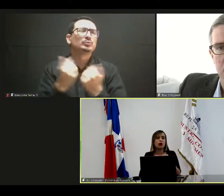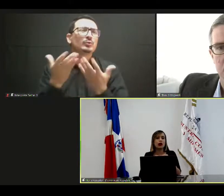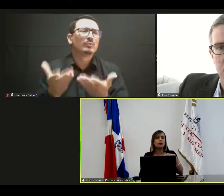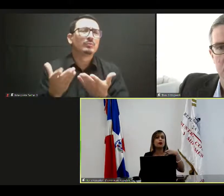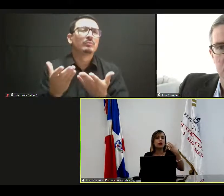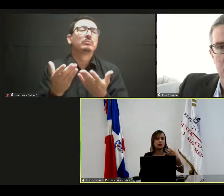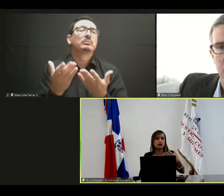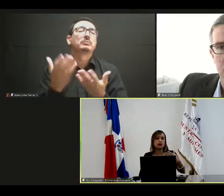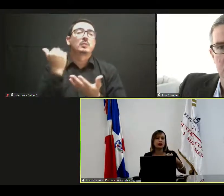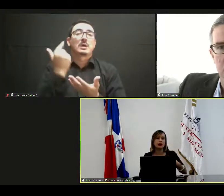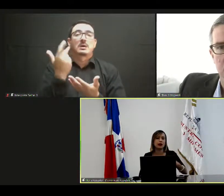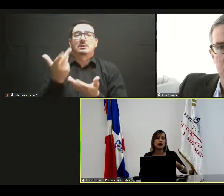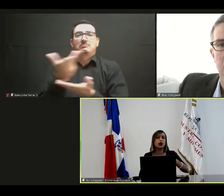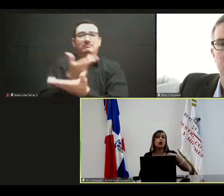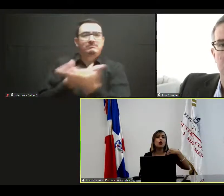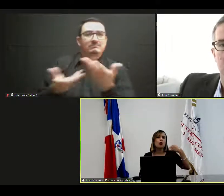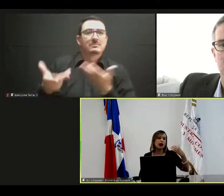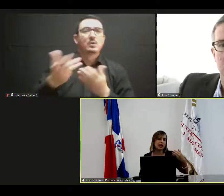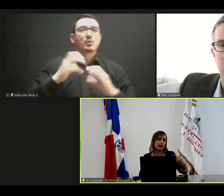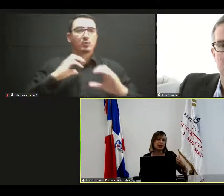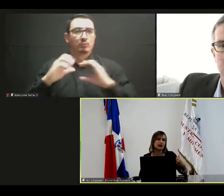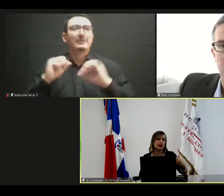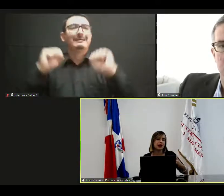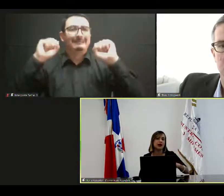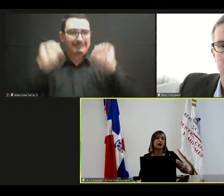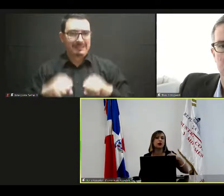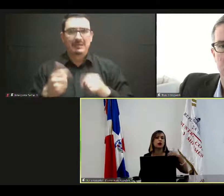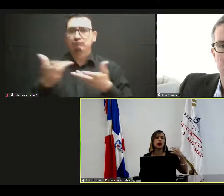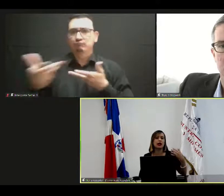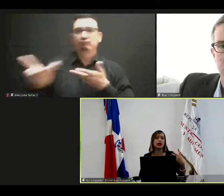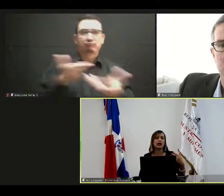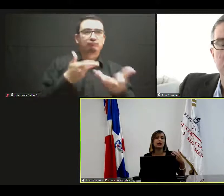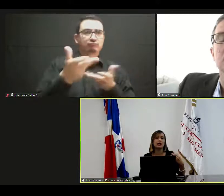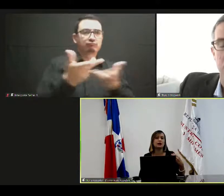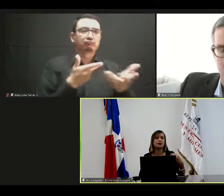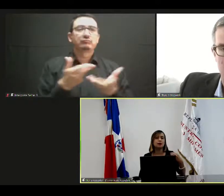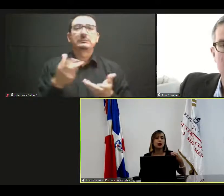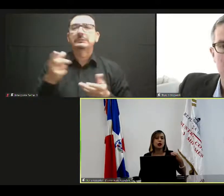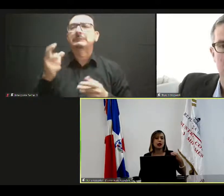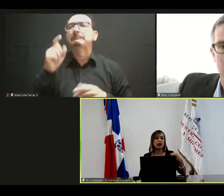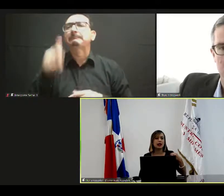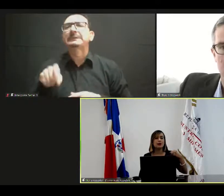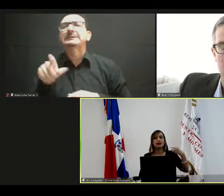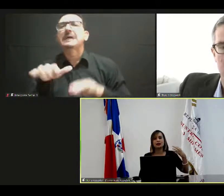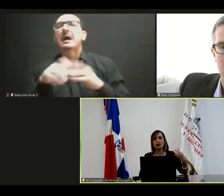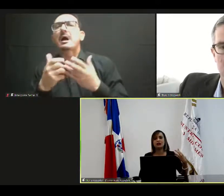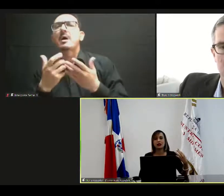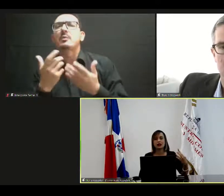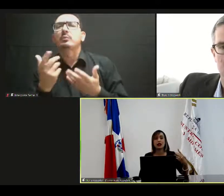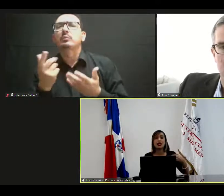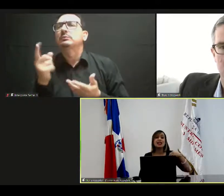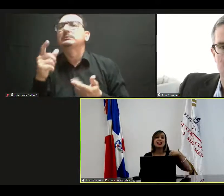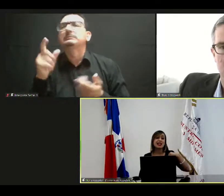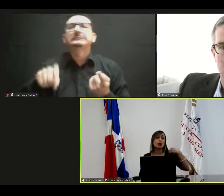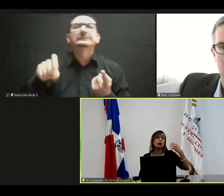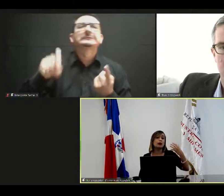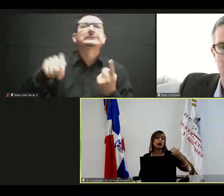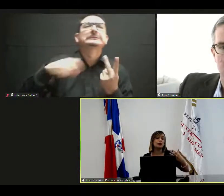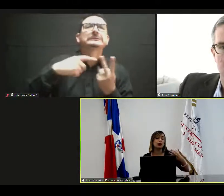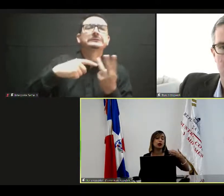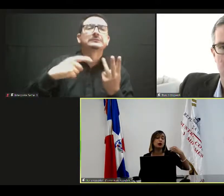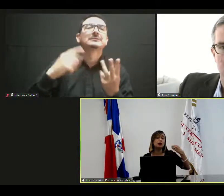en los cuales pudimos determinar cuáles eran las necesidades, cuáles eran las limitaciones que tenían y